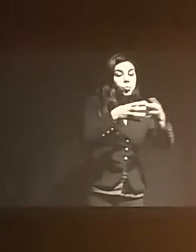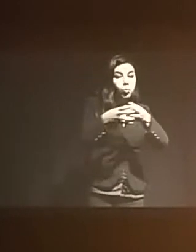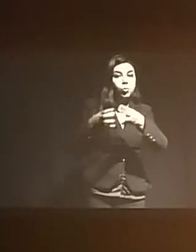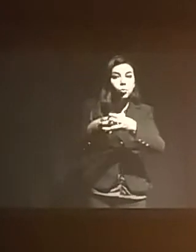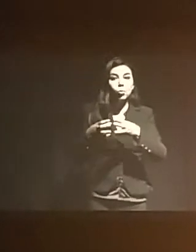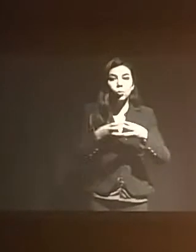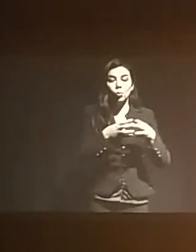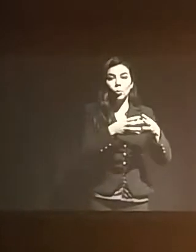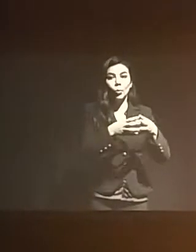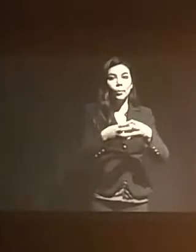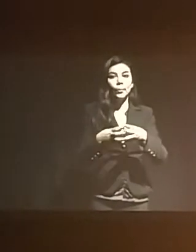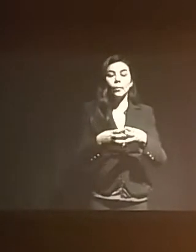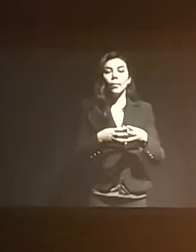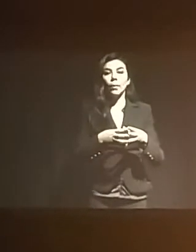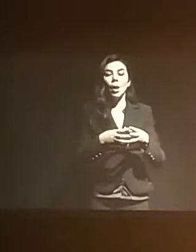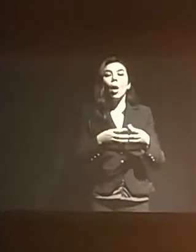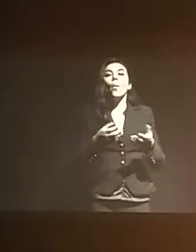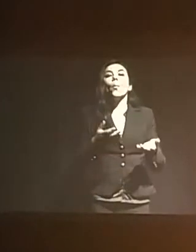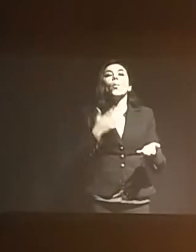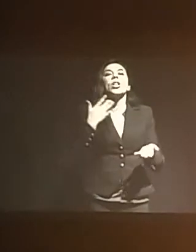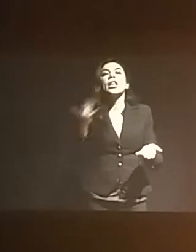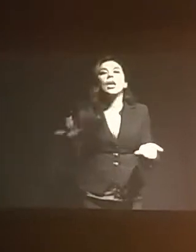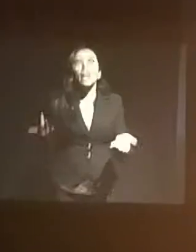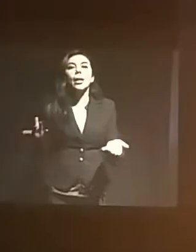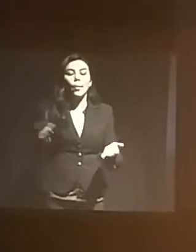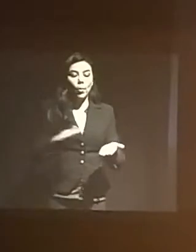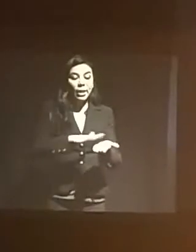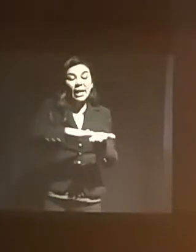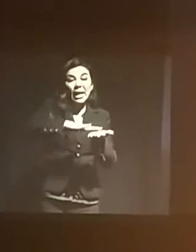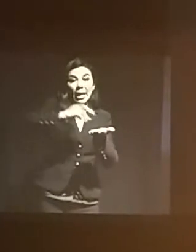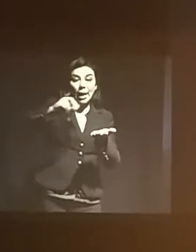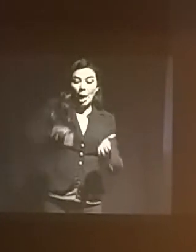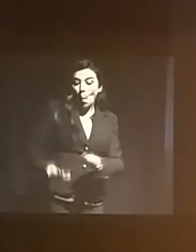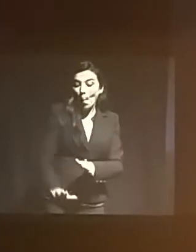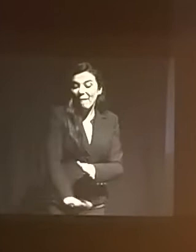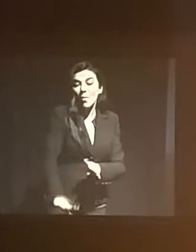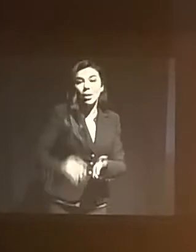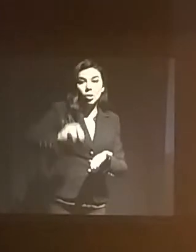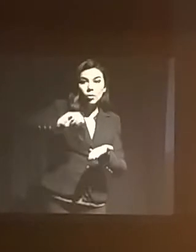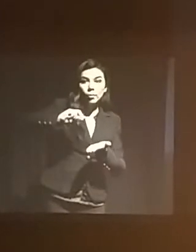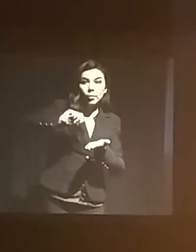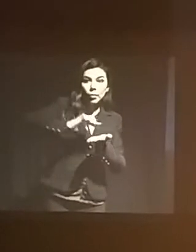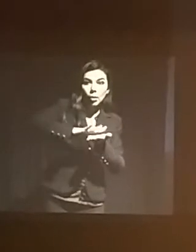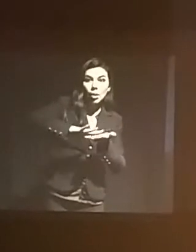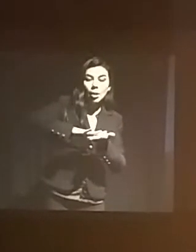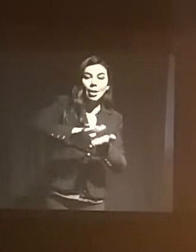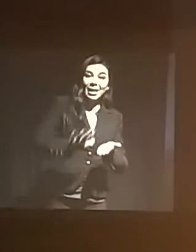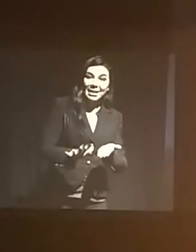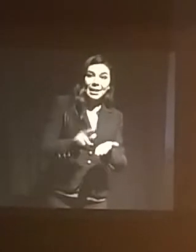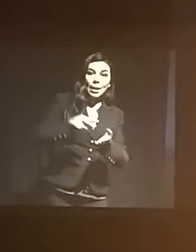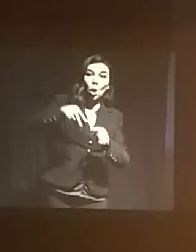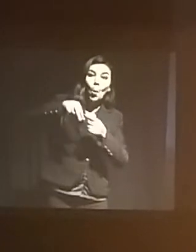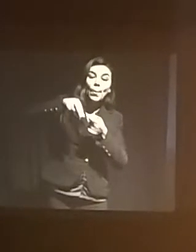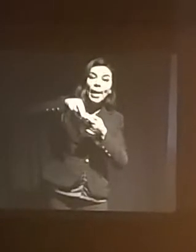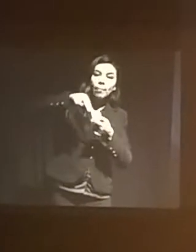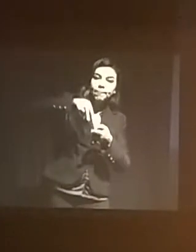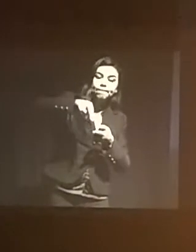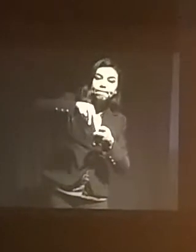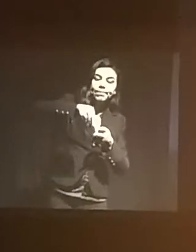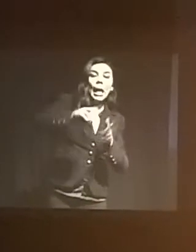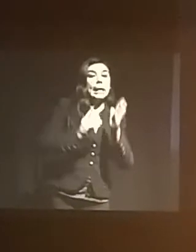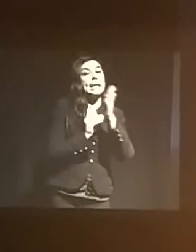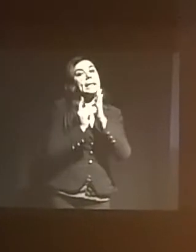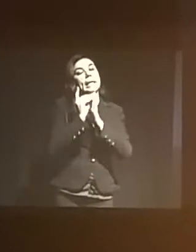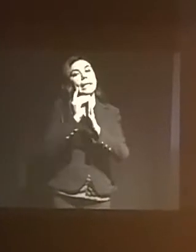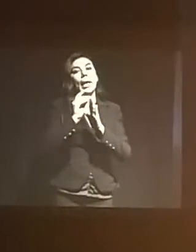las electromecánicas. ¿Por qué? Porque el pavimento podotáctil es una tecnología. Este pavimento que se siente con el pie. Y tenemos que desarrollarlo con